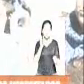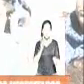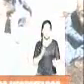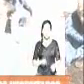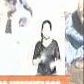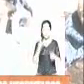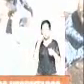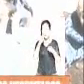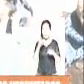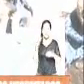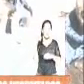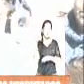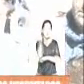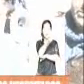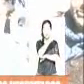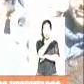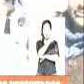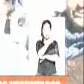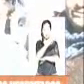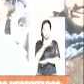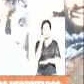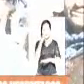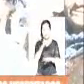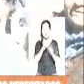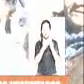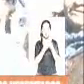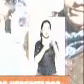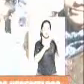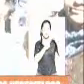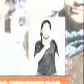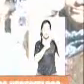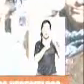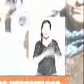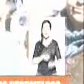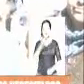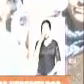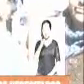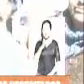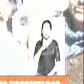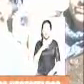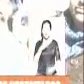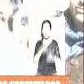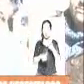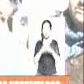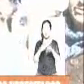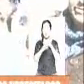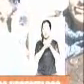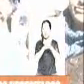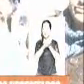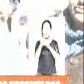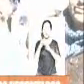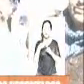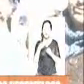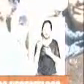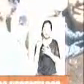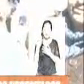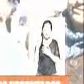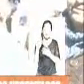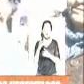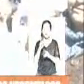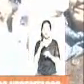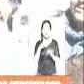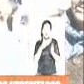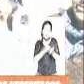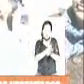de la ciudad del Alto, al MAS y PCP, para no perjudicar en las campañas, para no perjudicar